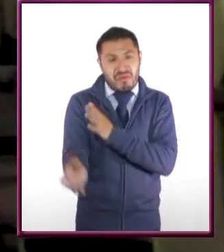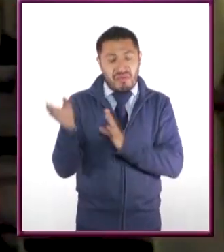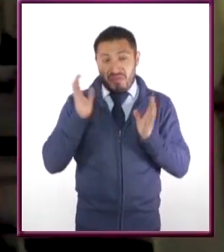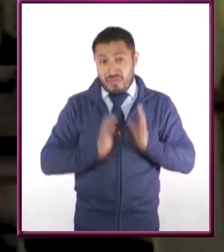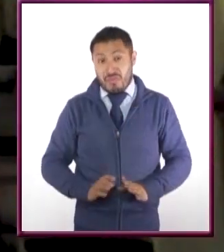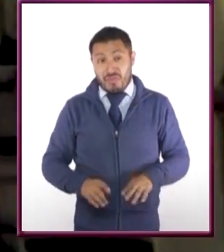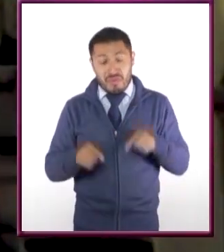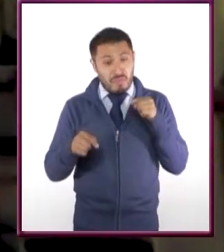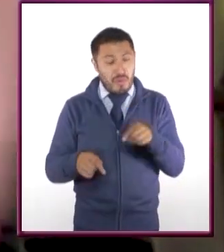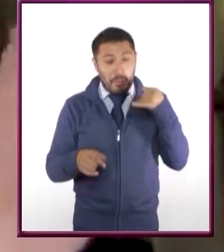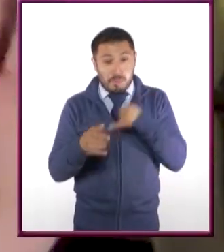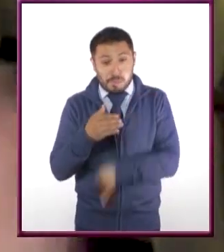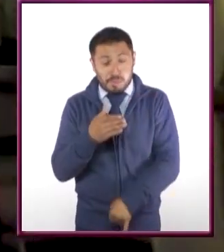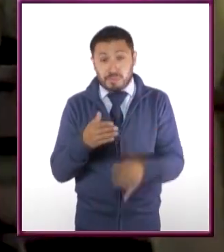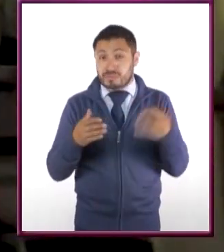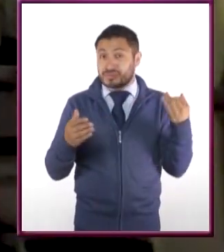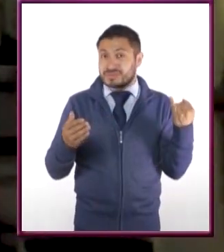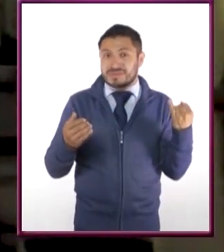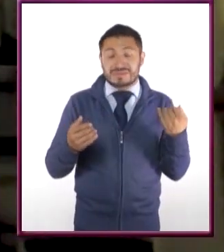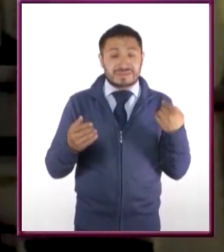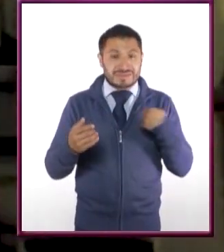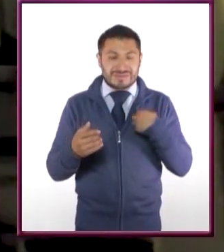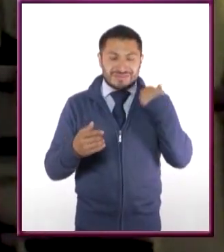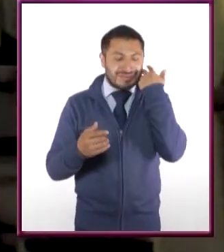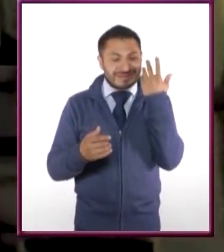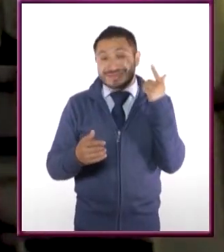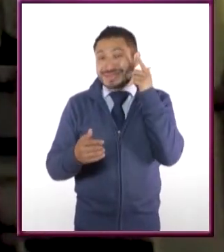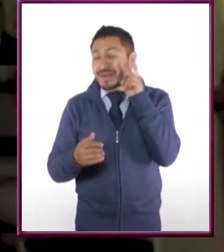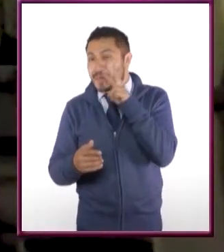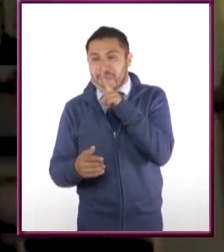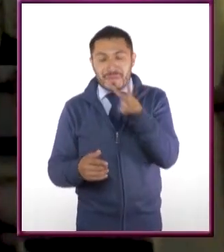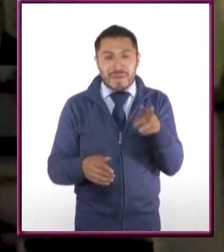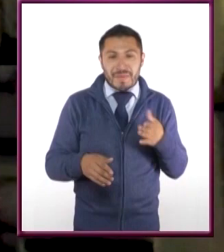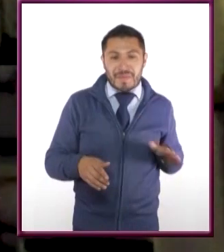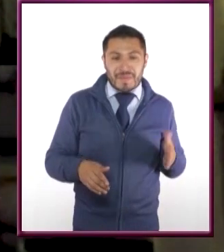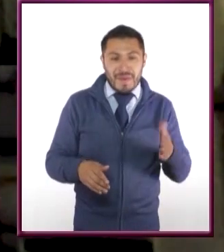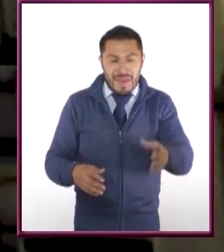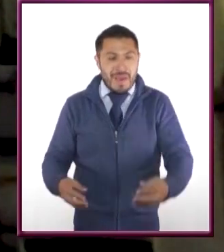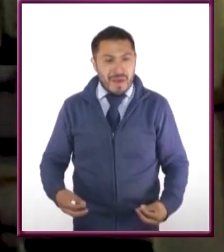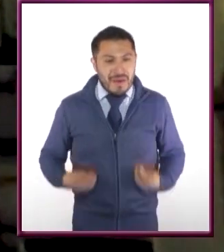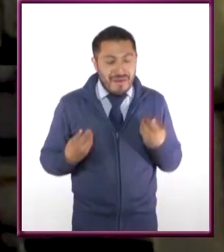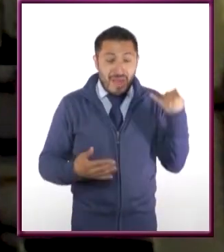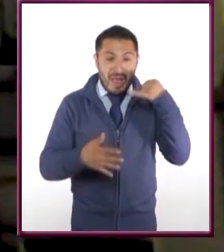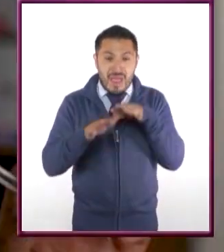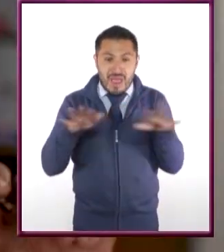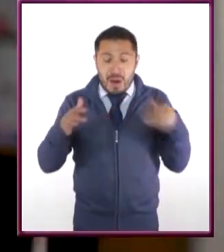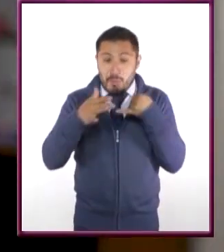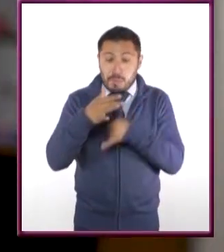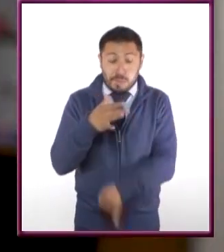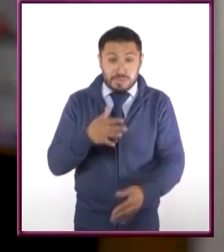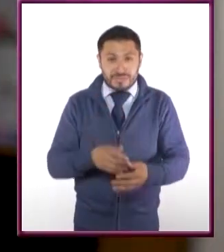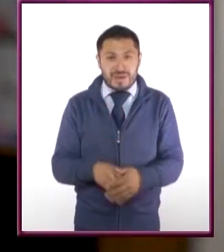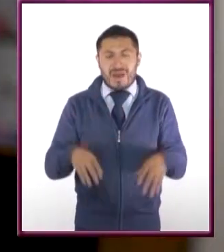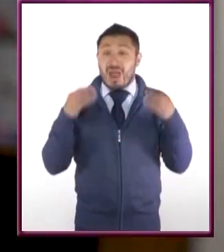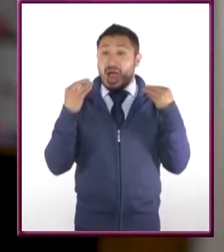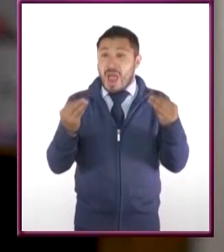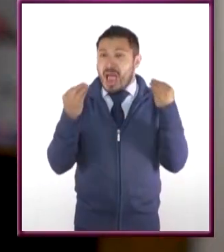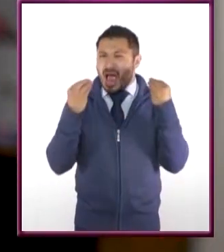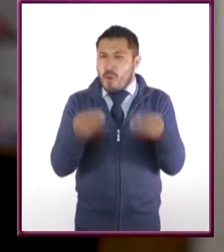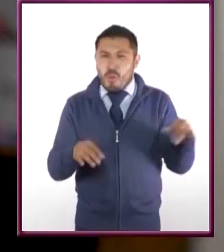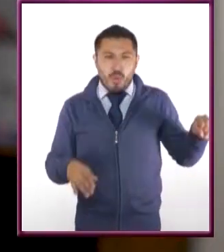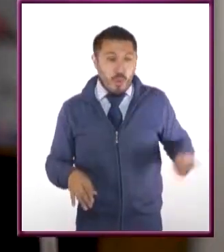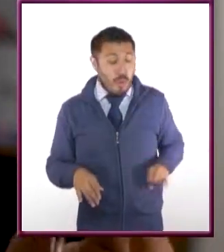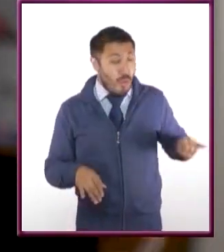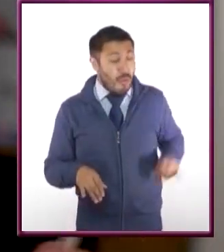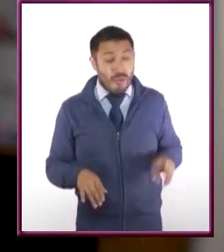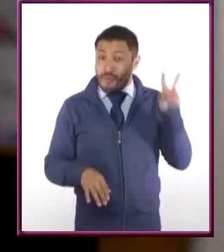ahí y me encantaría ver algunos peces y vida en el fondo del mar. Muy, muy interesante todo lo